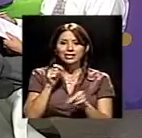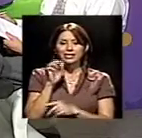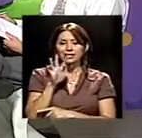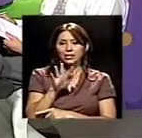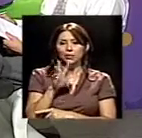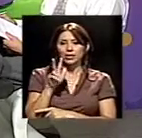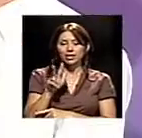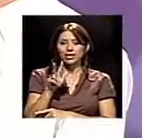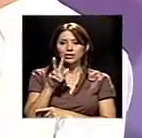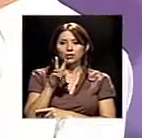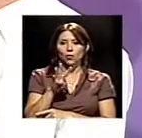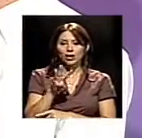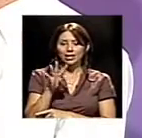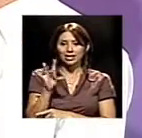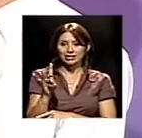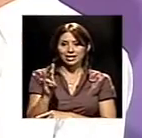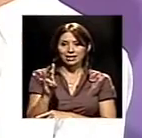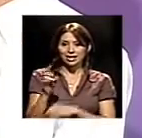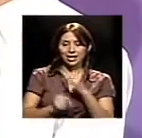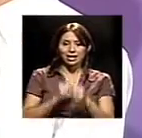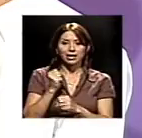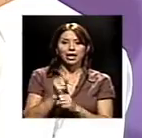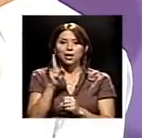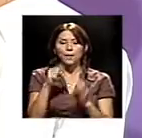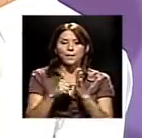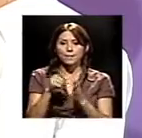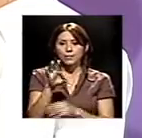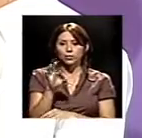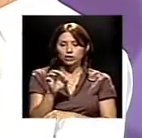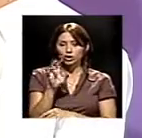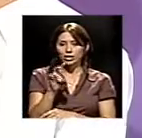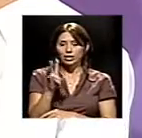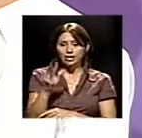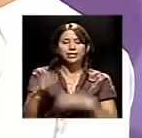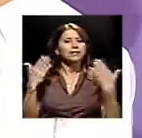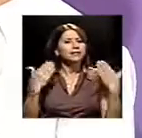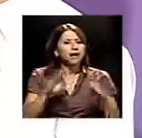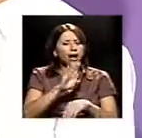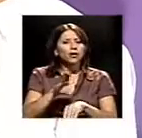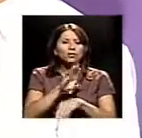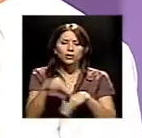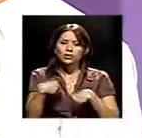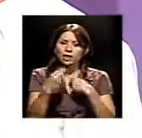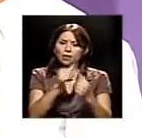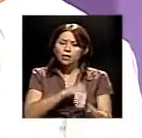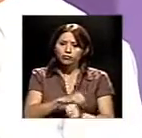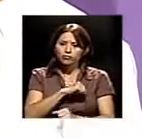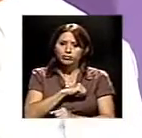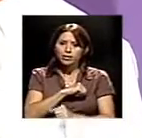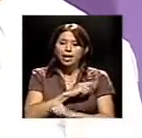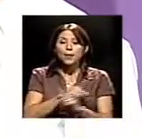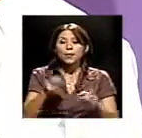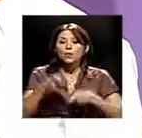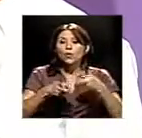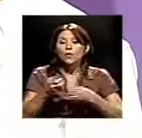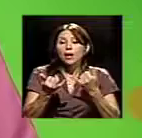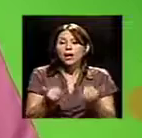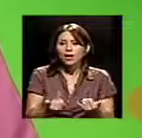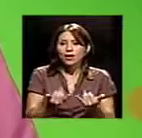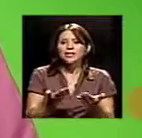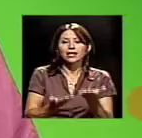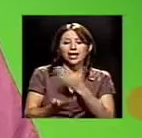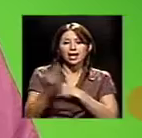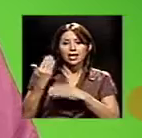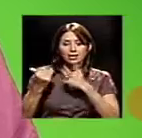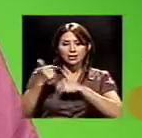5347, desde ese momento, en el año 1973, ya se le daba al Consejo esa investidura. El problema que tenemos es que en ese